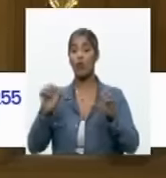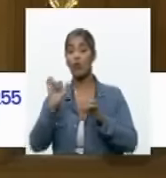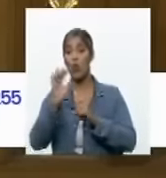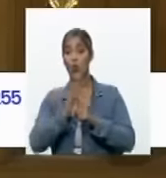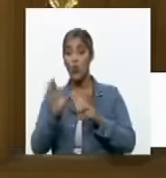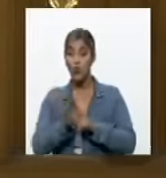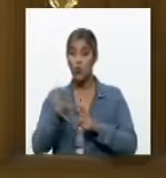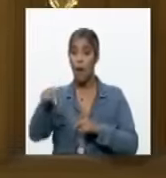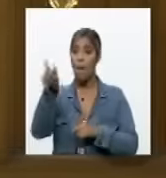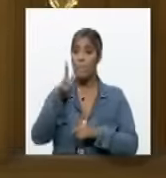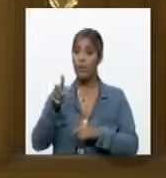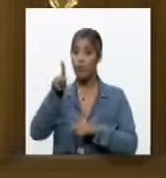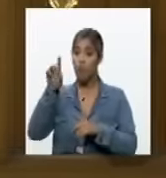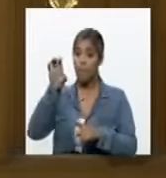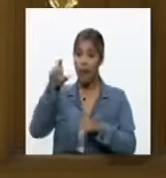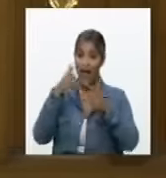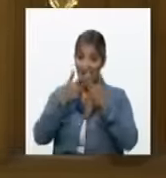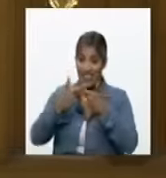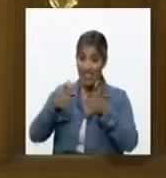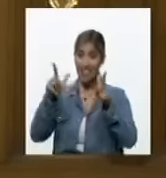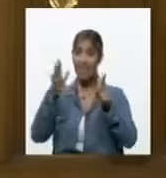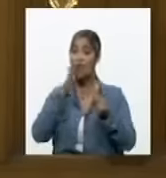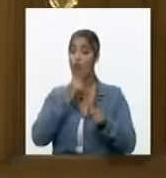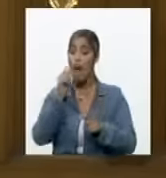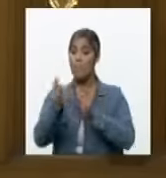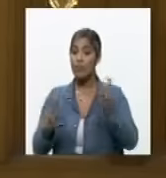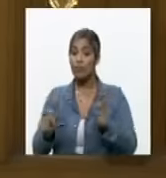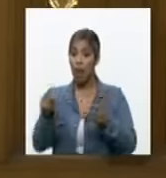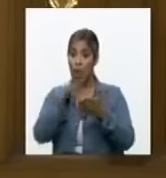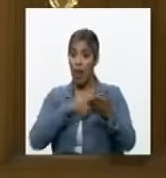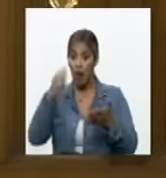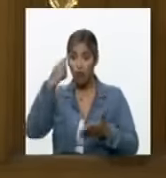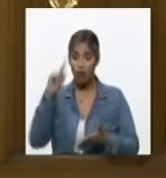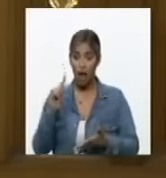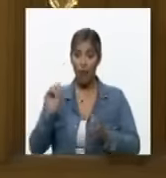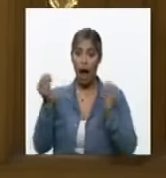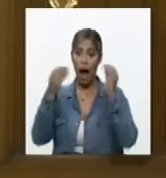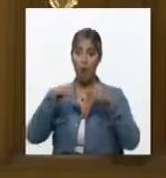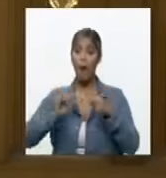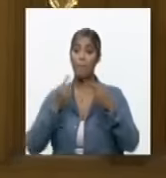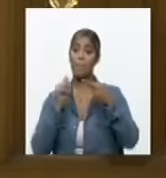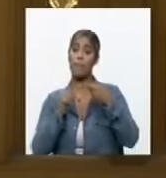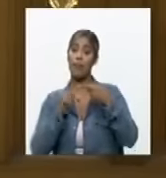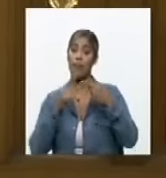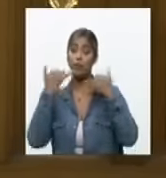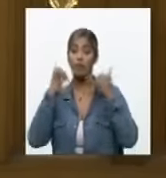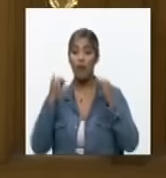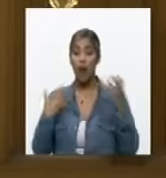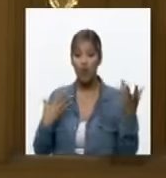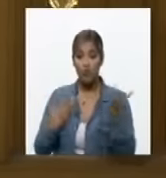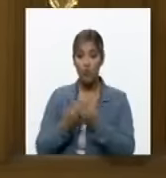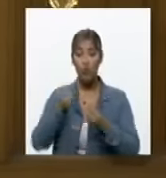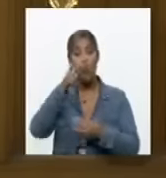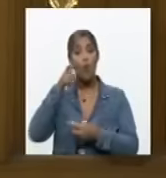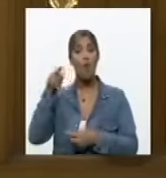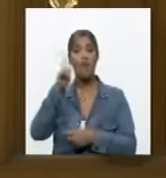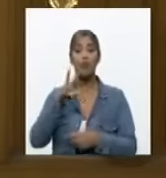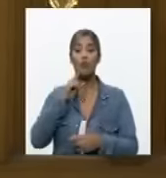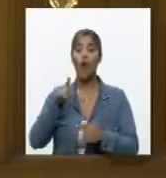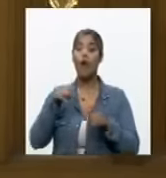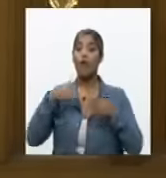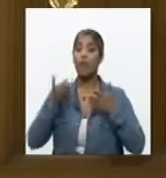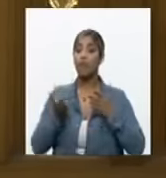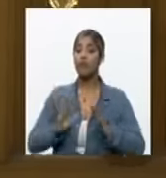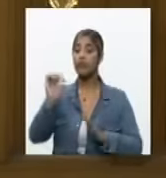declarar a Venezuela como una nación libre de analfabetismo, acuerda, primero, conmemorar junto al pueblo venezolano el natalicio del maestro